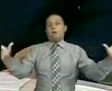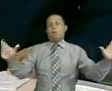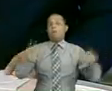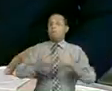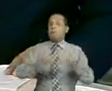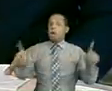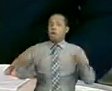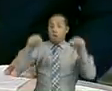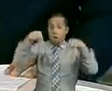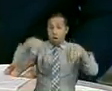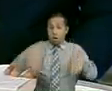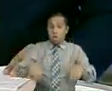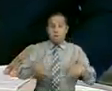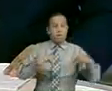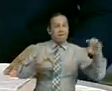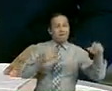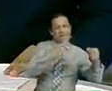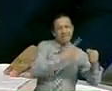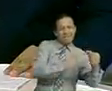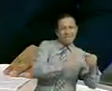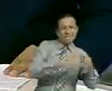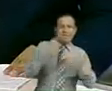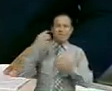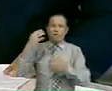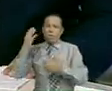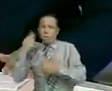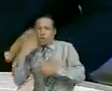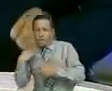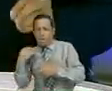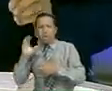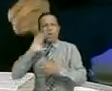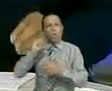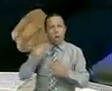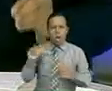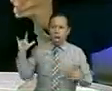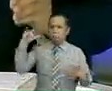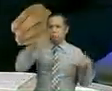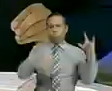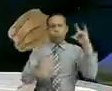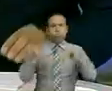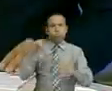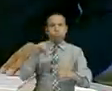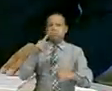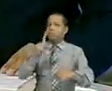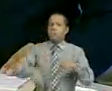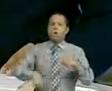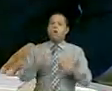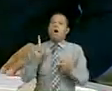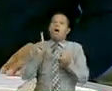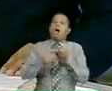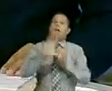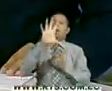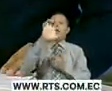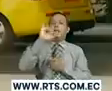Julio Grumetti nos cuenta en la siguiente nota que hubo personas que pugnaban por información ese lunes.